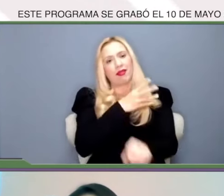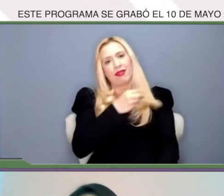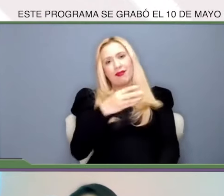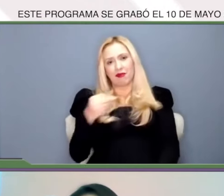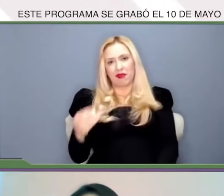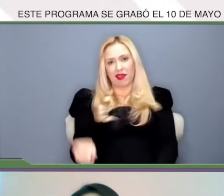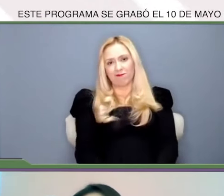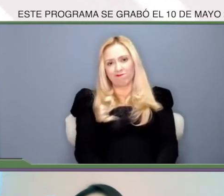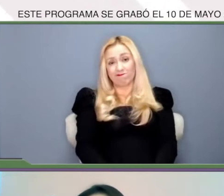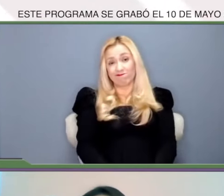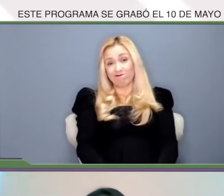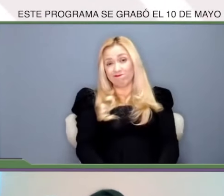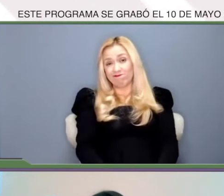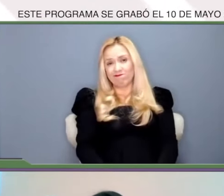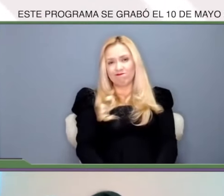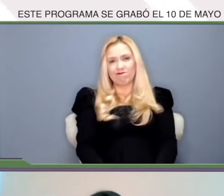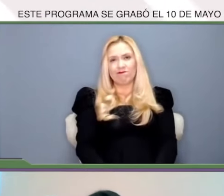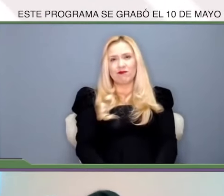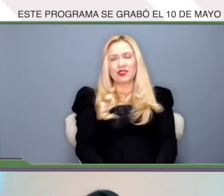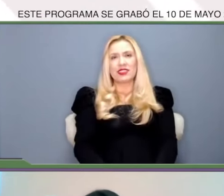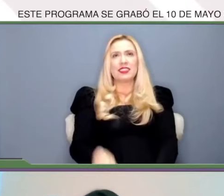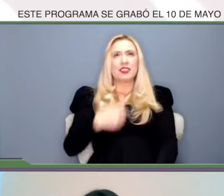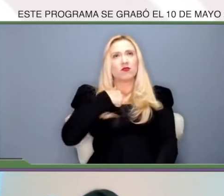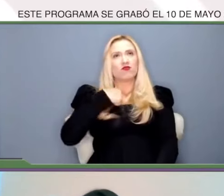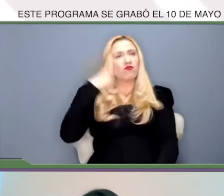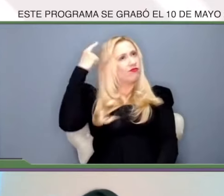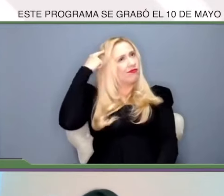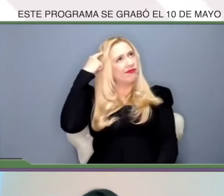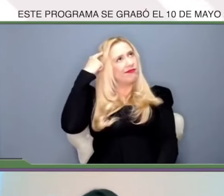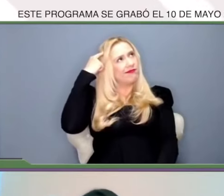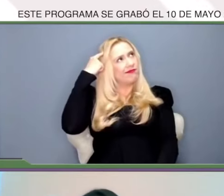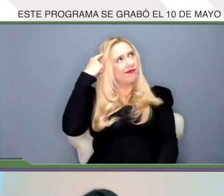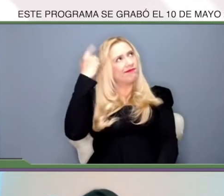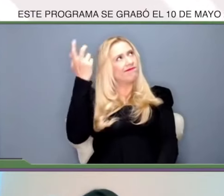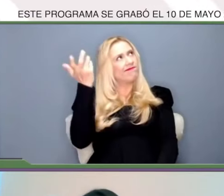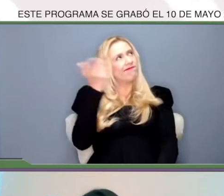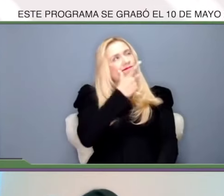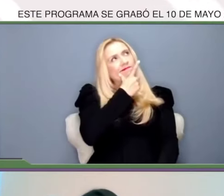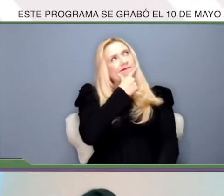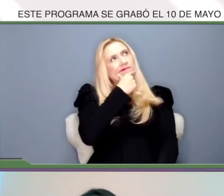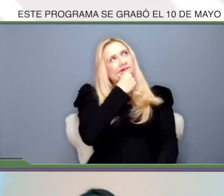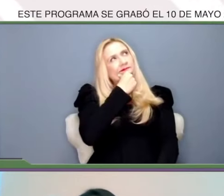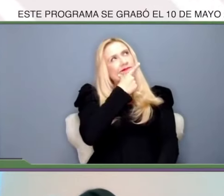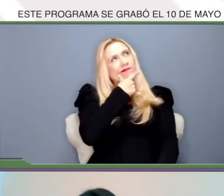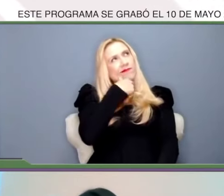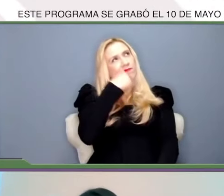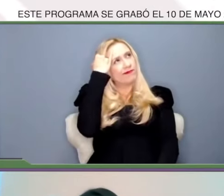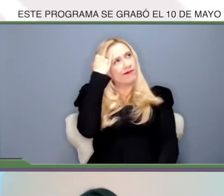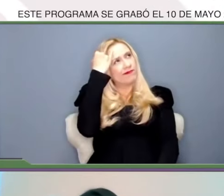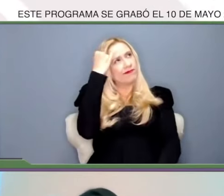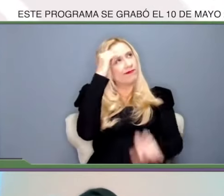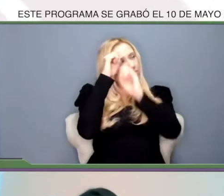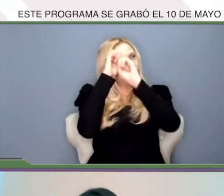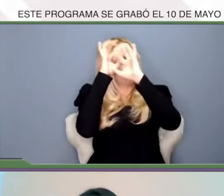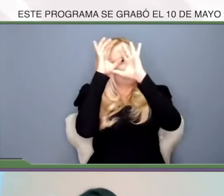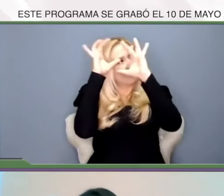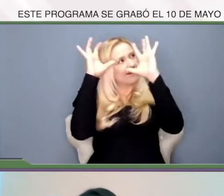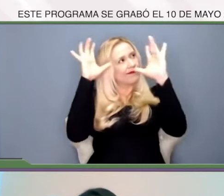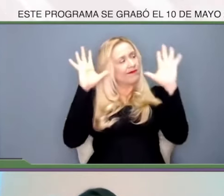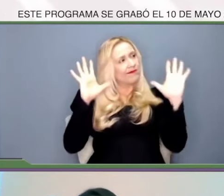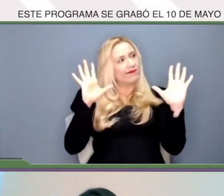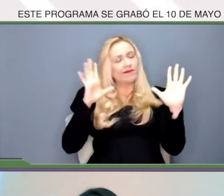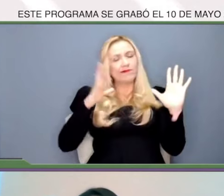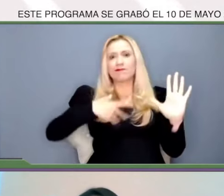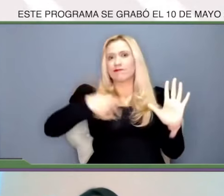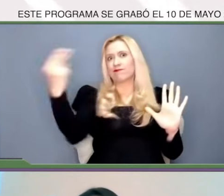tuve que ser muy creativo en las maneras en las cuales pues necesitaba